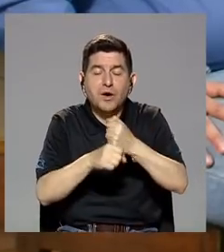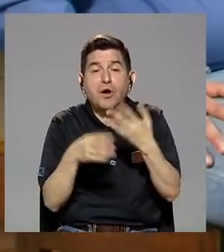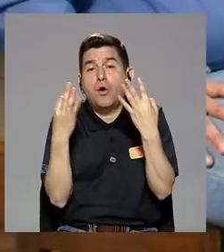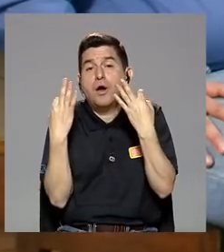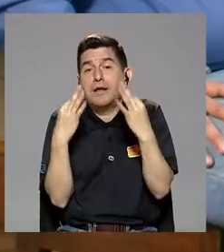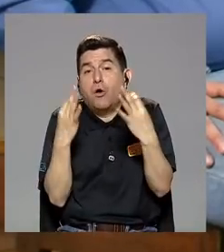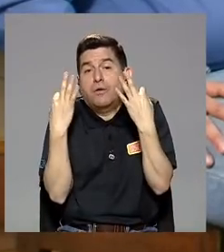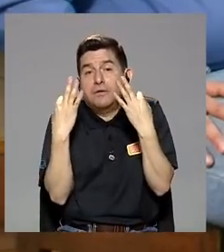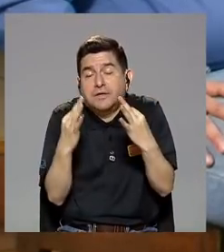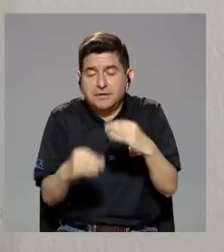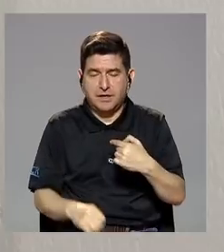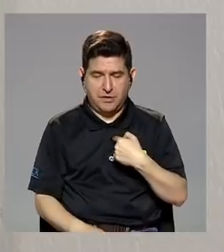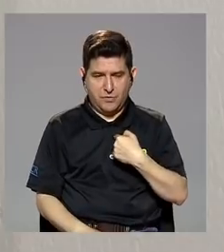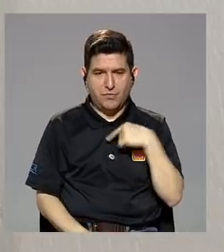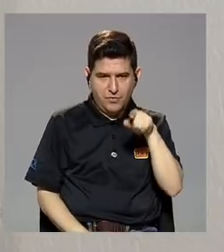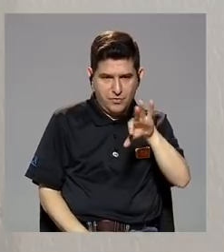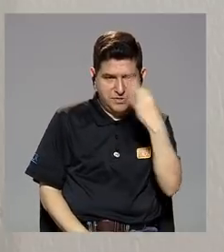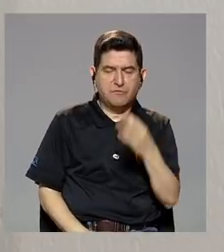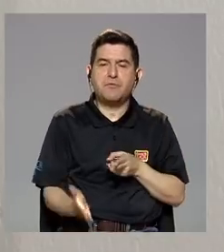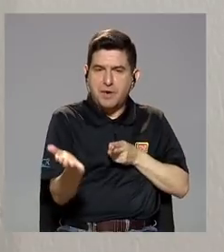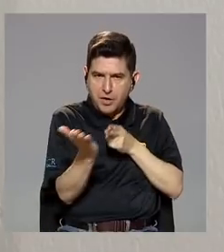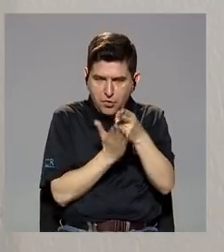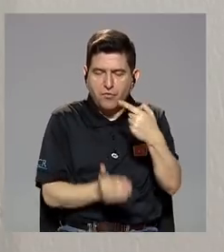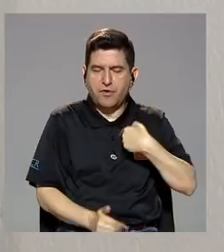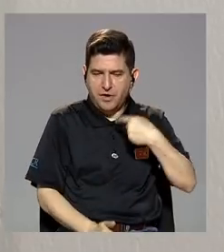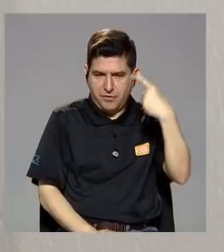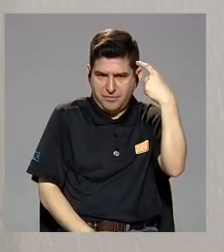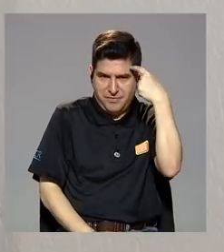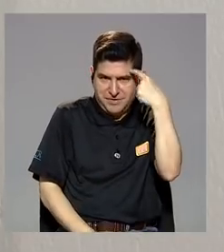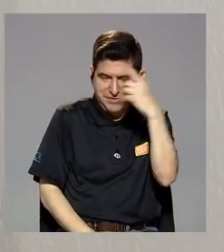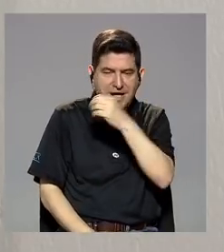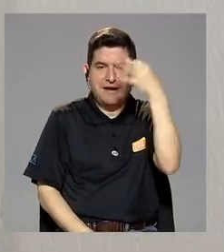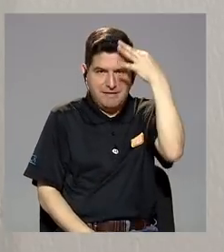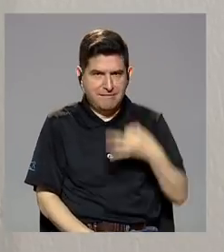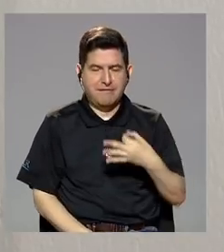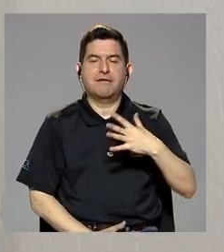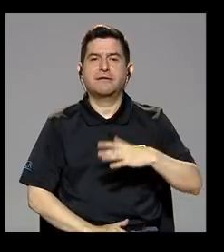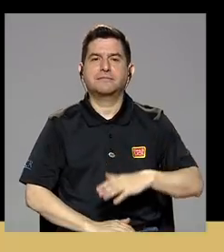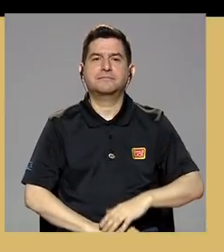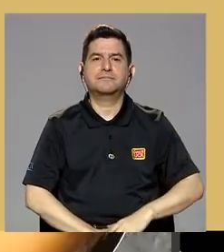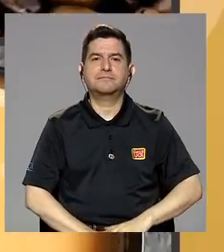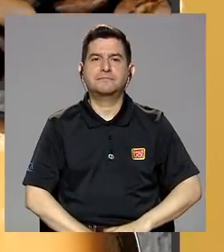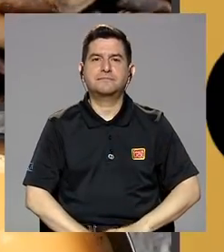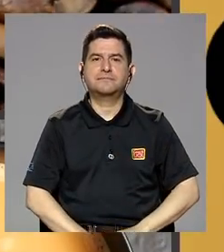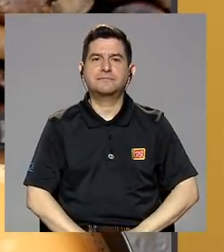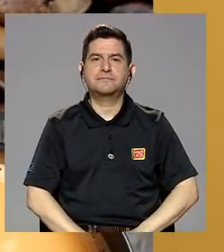de ser un hombre de bien hicieron esto por lo que uno piensa y con lo que uno cree